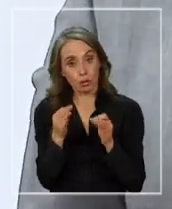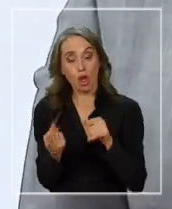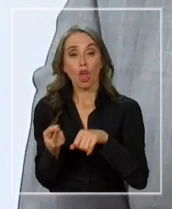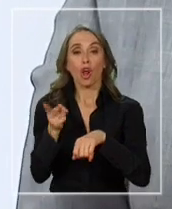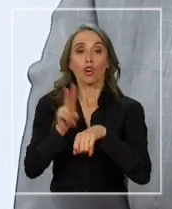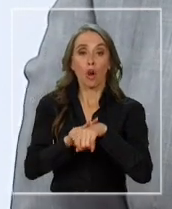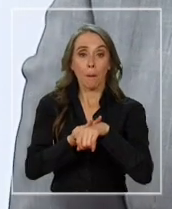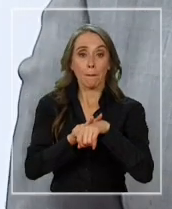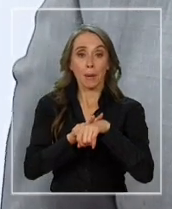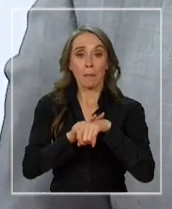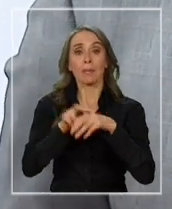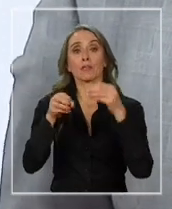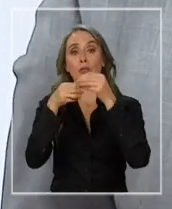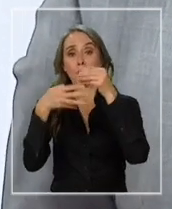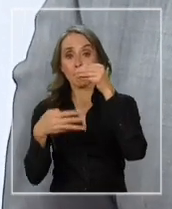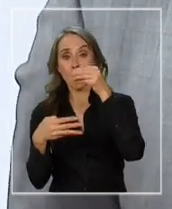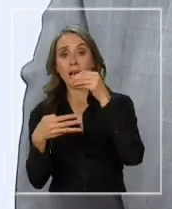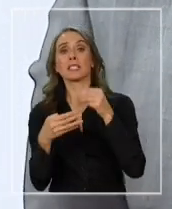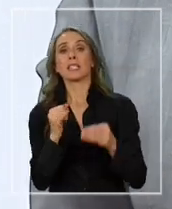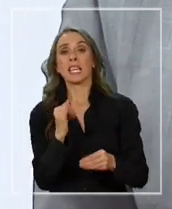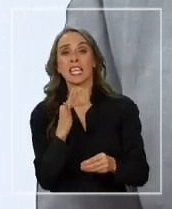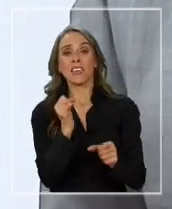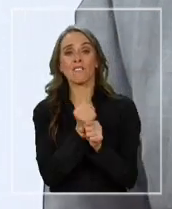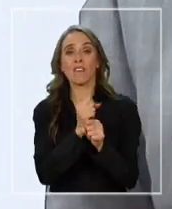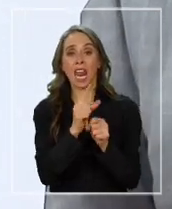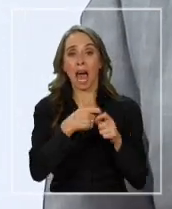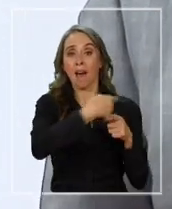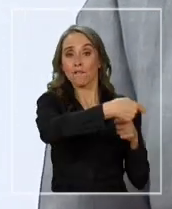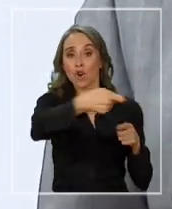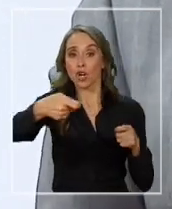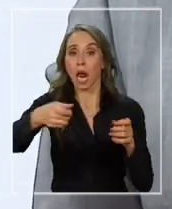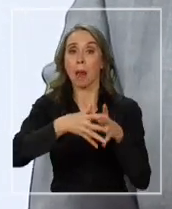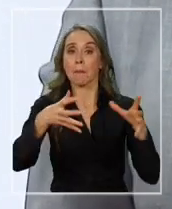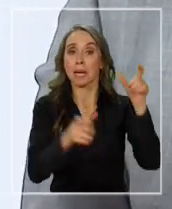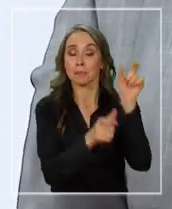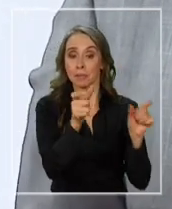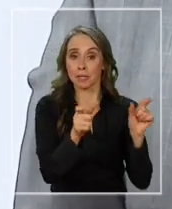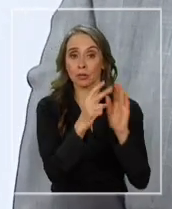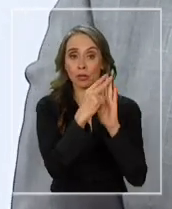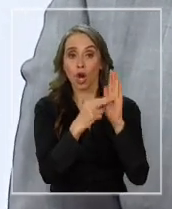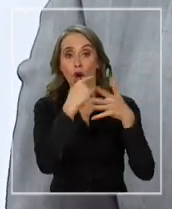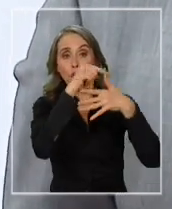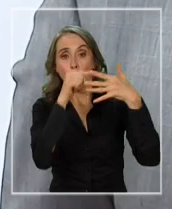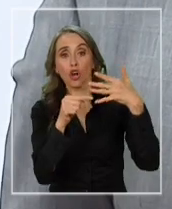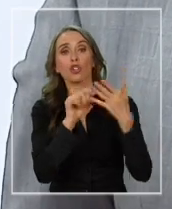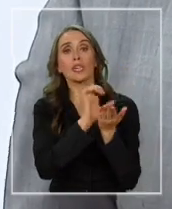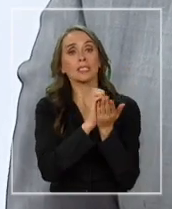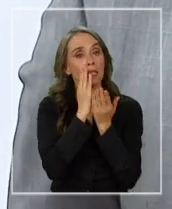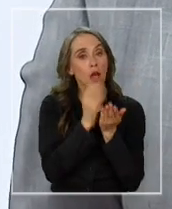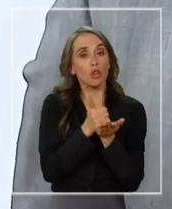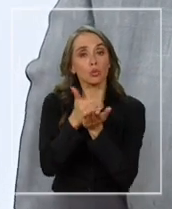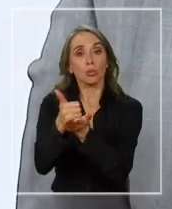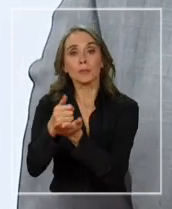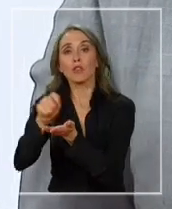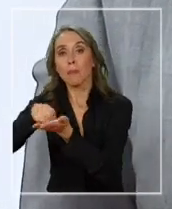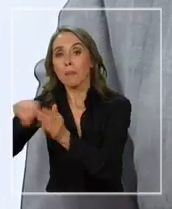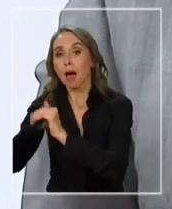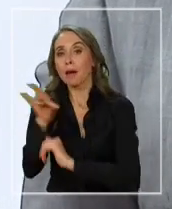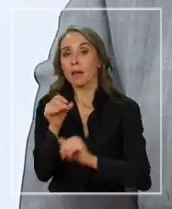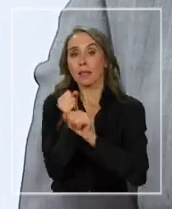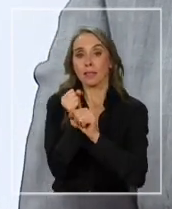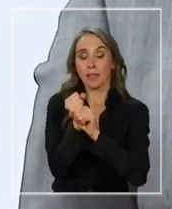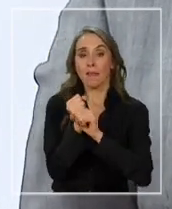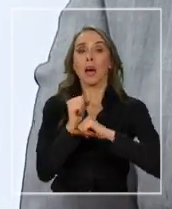lo que ya estamos haciendo a través de la extensión del IFE laboral, por lo que estamos revisando todo el conjunto de subsidios al empleo en el marco de la